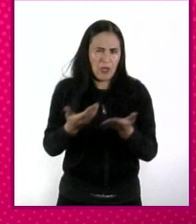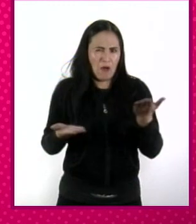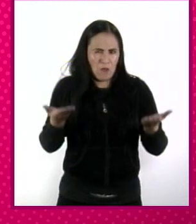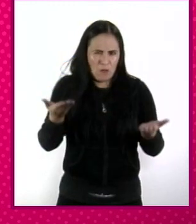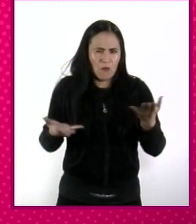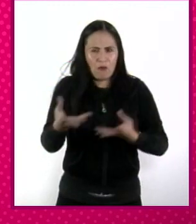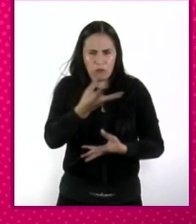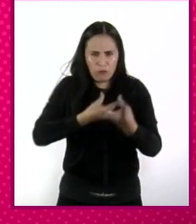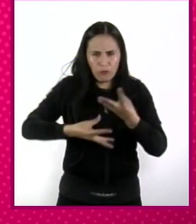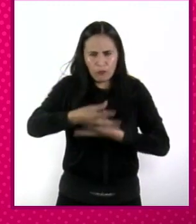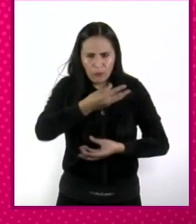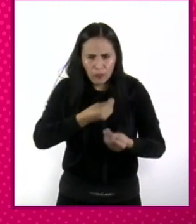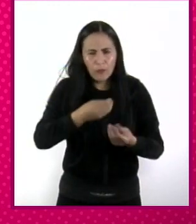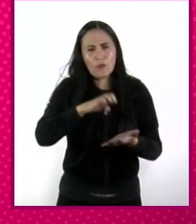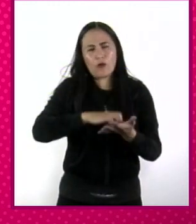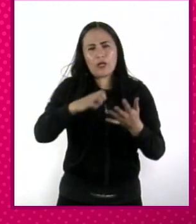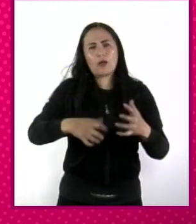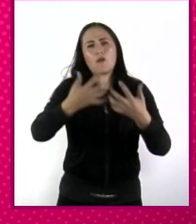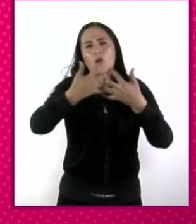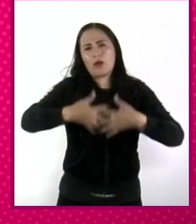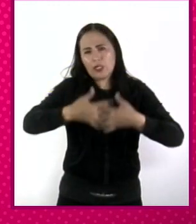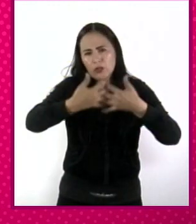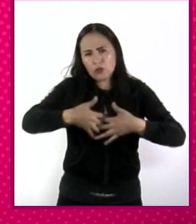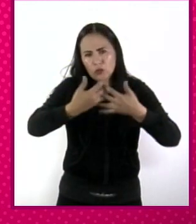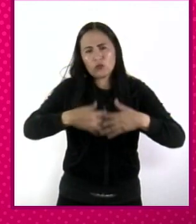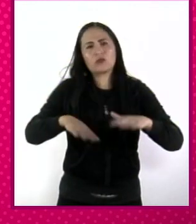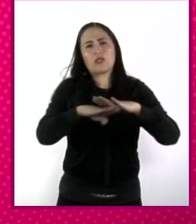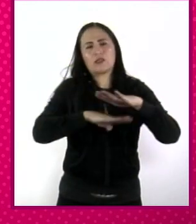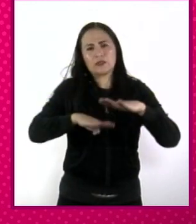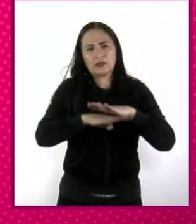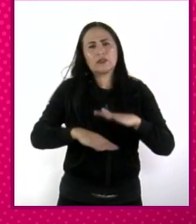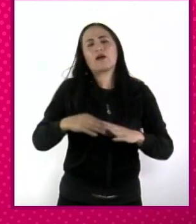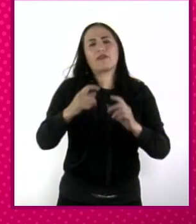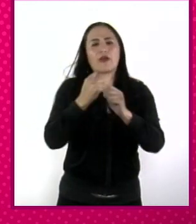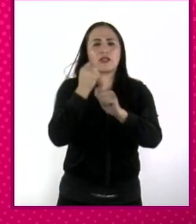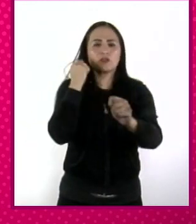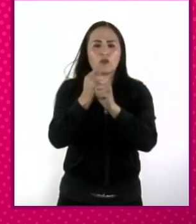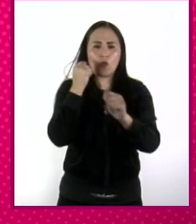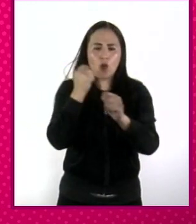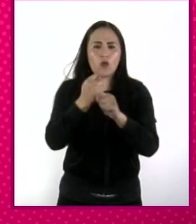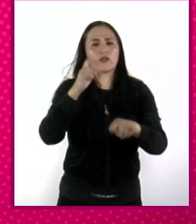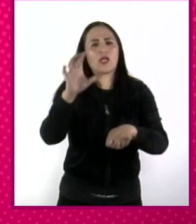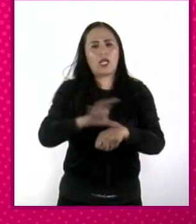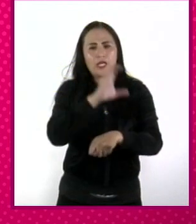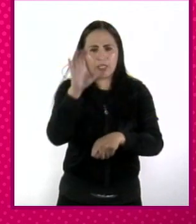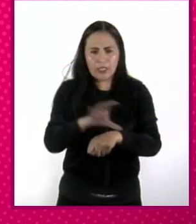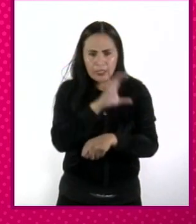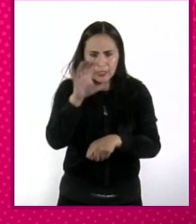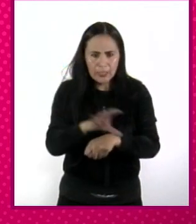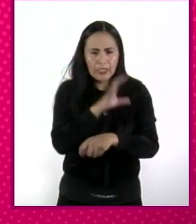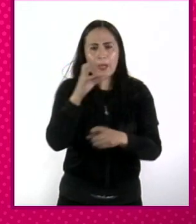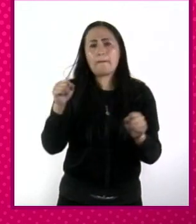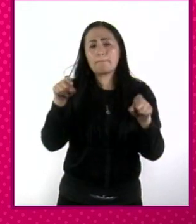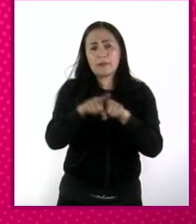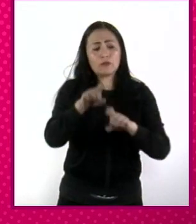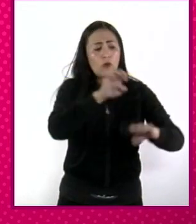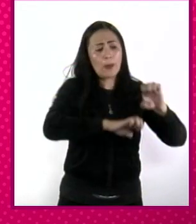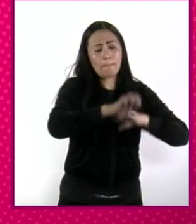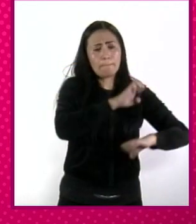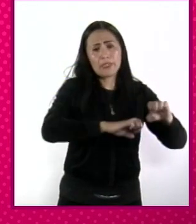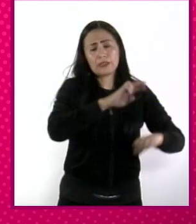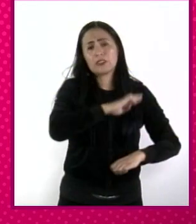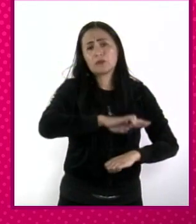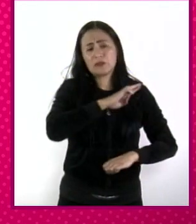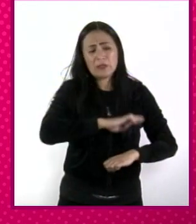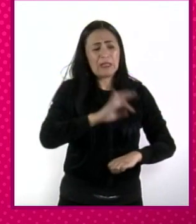conjunto, como las industrias de base, los transportes, la energía, y también apoyar a las empresas privadas que